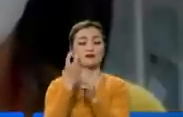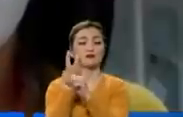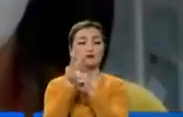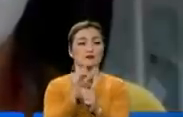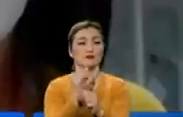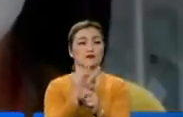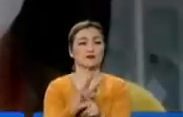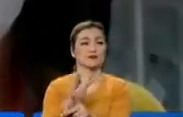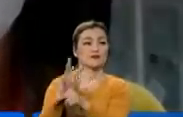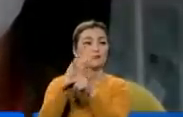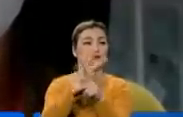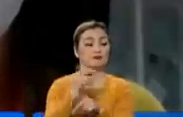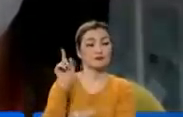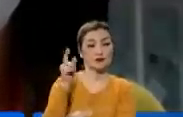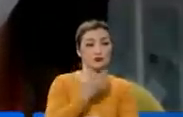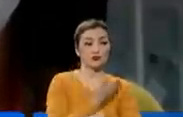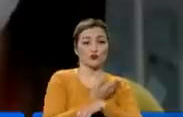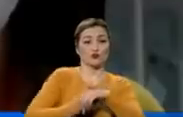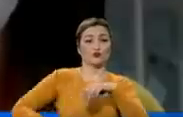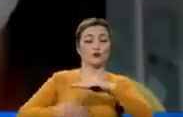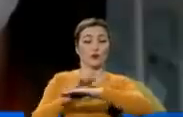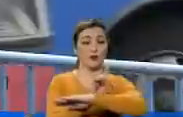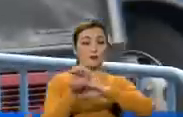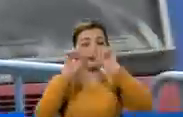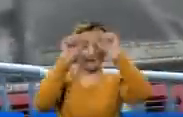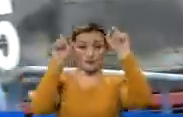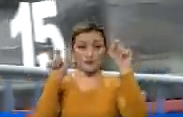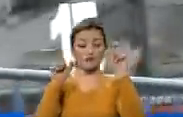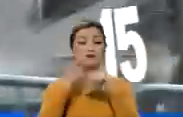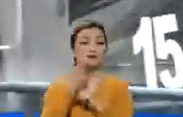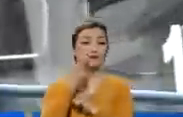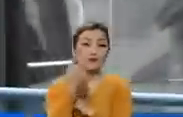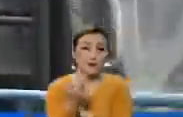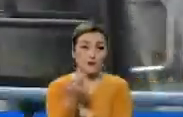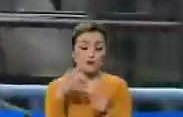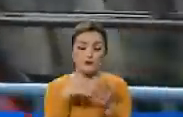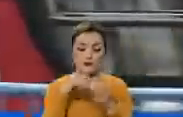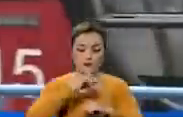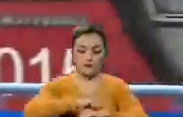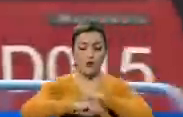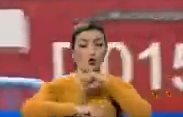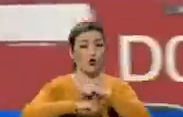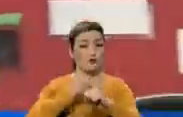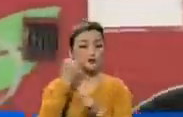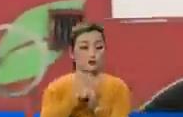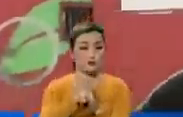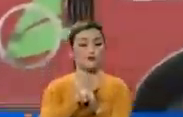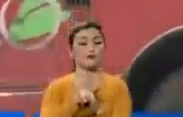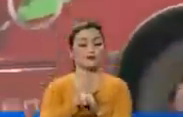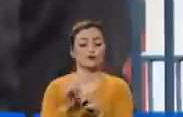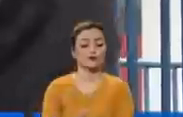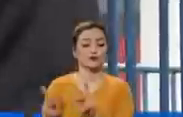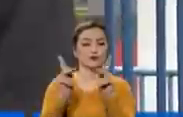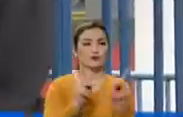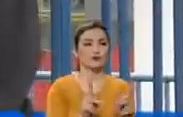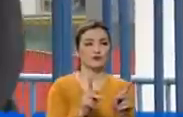La concejala Andrea Hidalgo, quien es presidenta del directorio de la empresa, asegura que ya estudian la reestructuración de la institución, que tienen